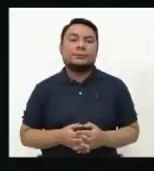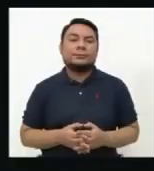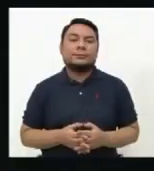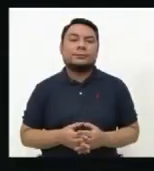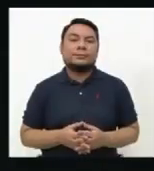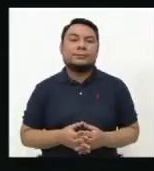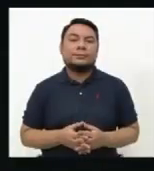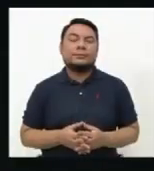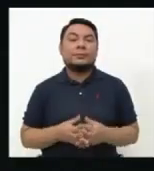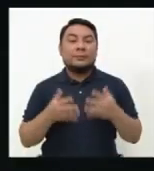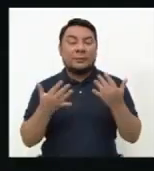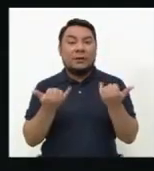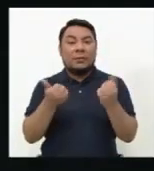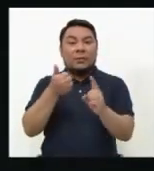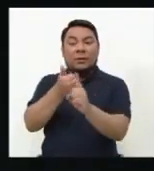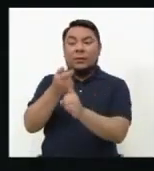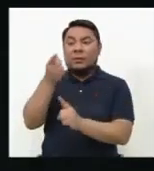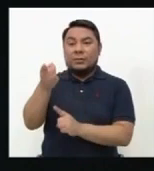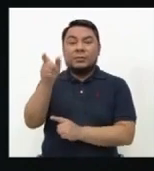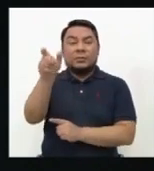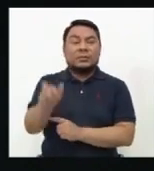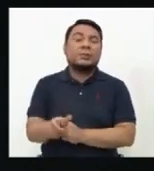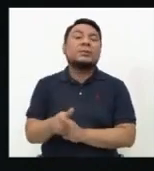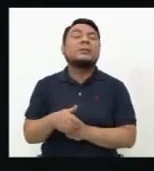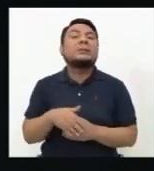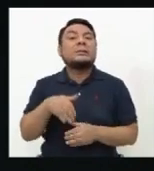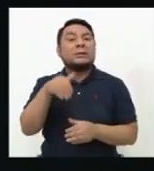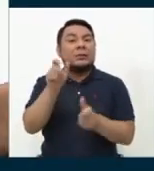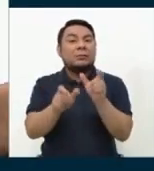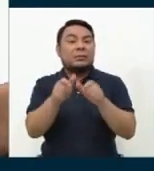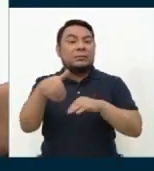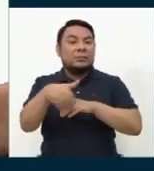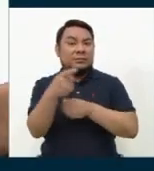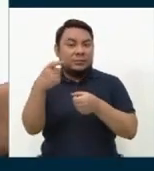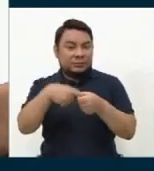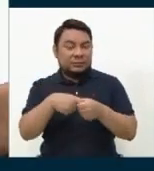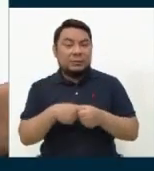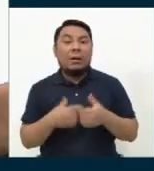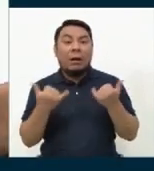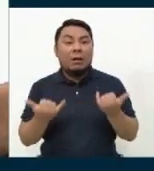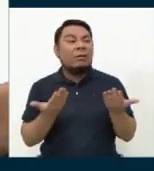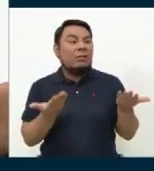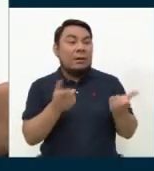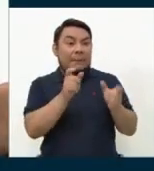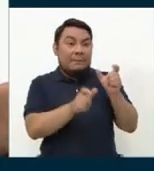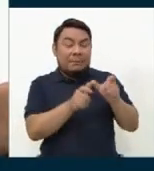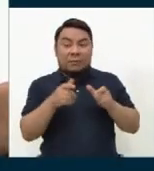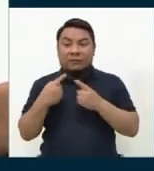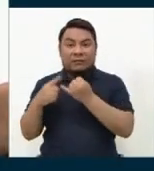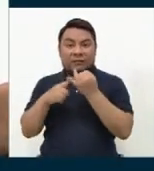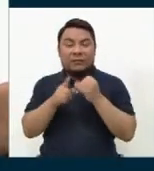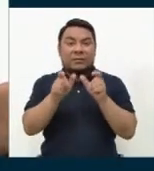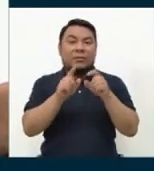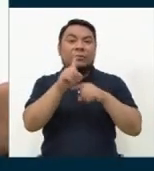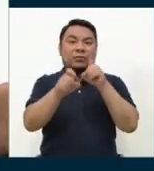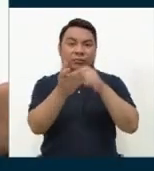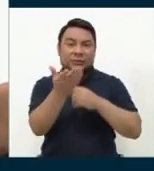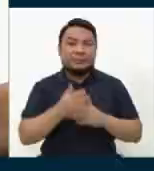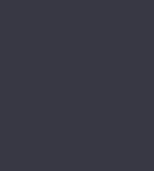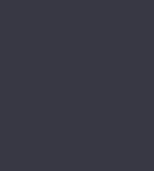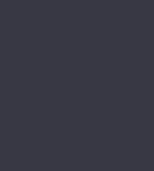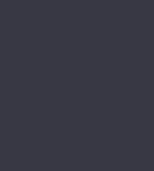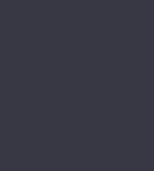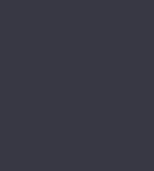Y ahora le toca a los electores participar. Candidatos, viene el segmento donde los ciudadanos preguntan.